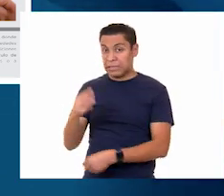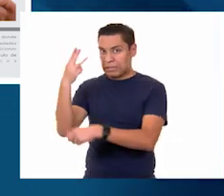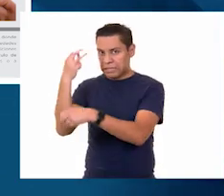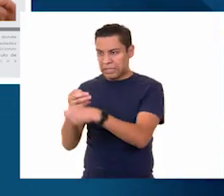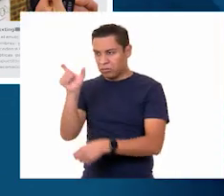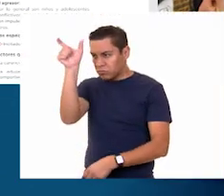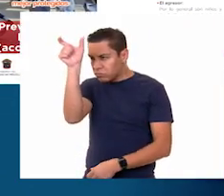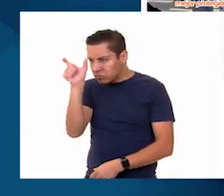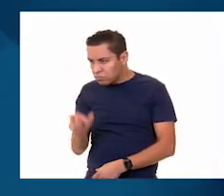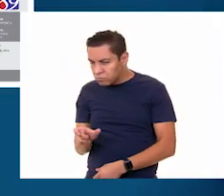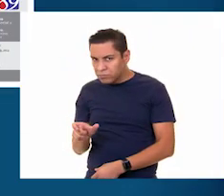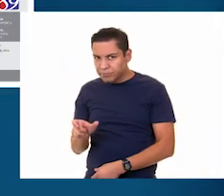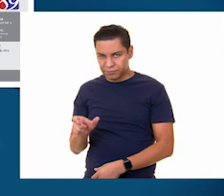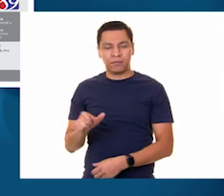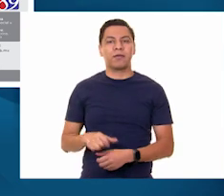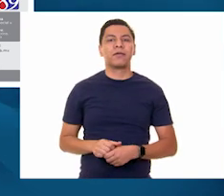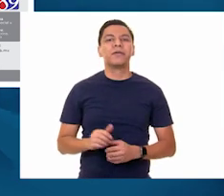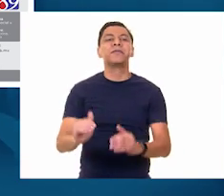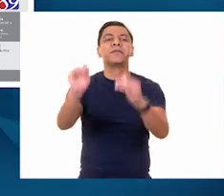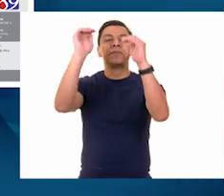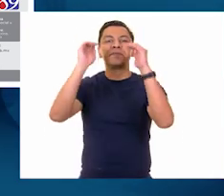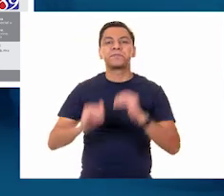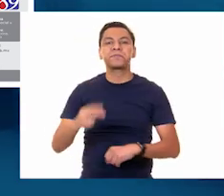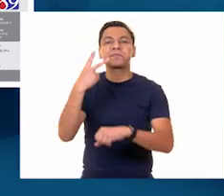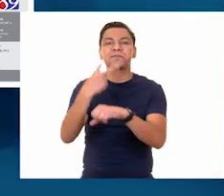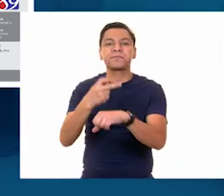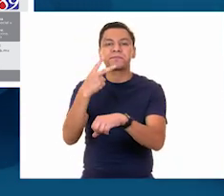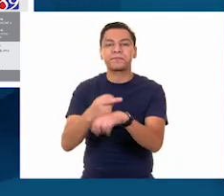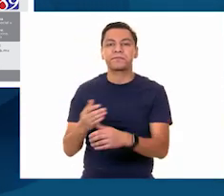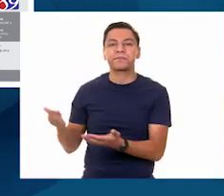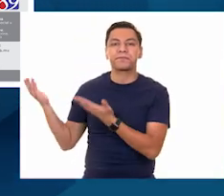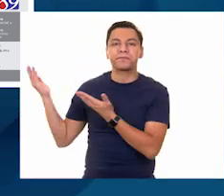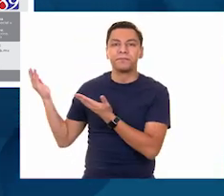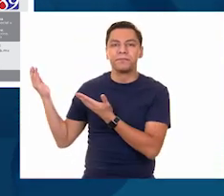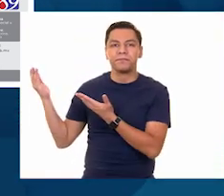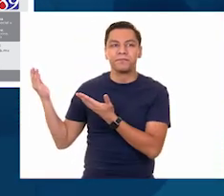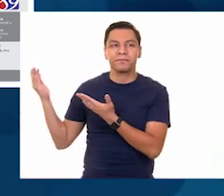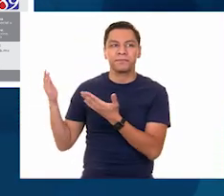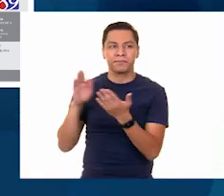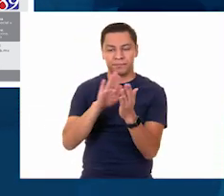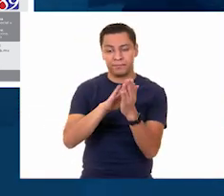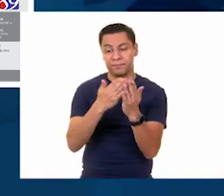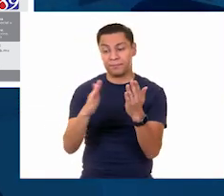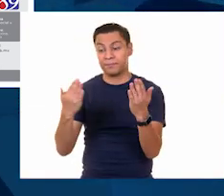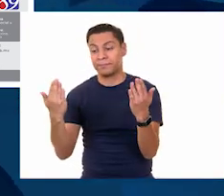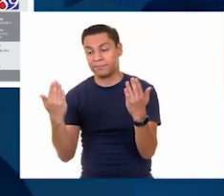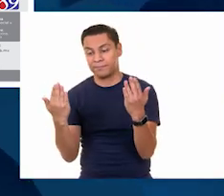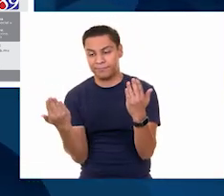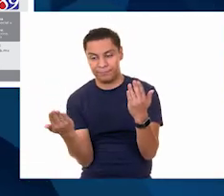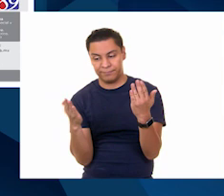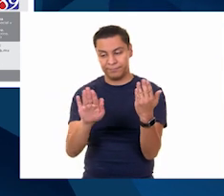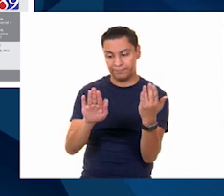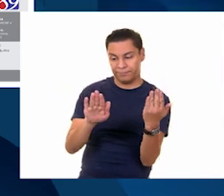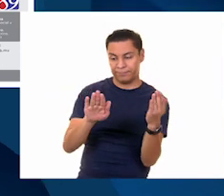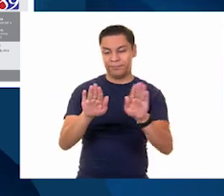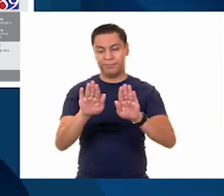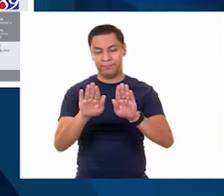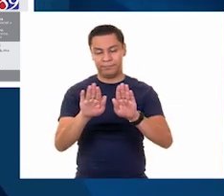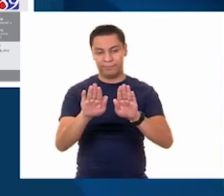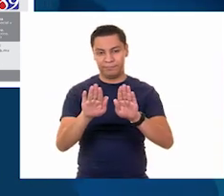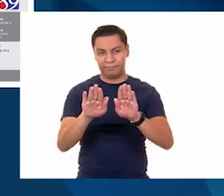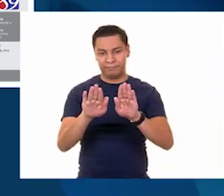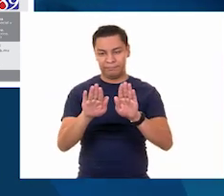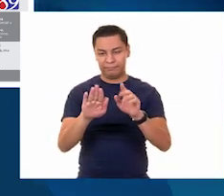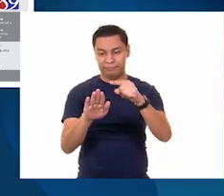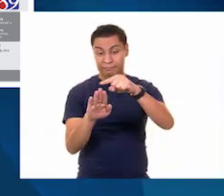bien. Bueno, este primer vistazo nos permite reconocer que la primera columna sirve como portada,